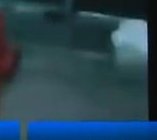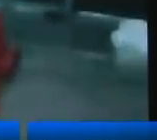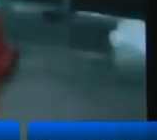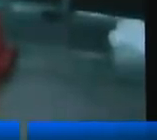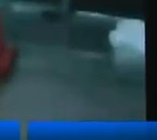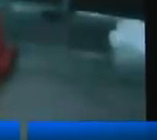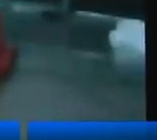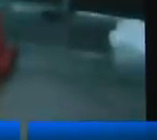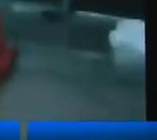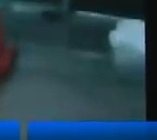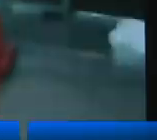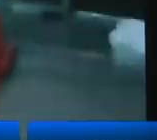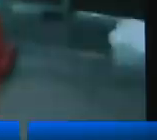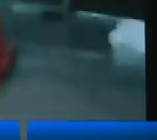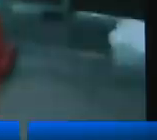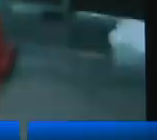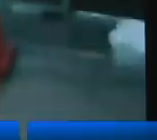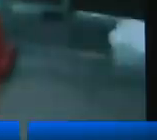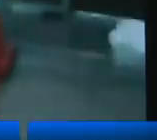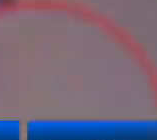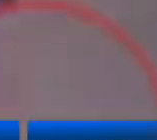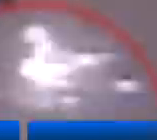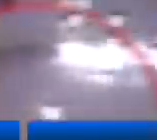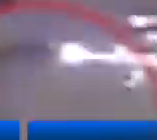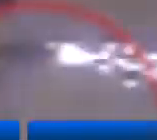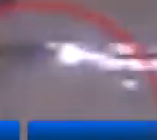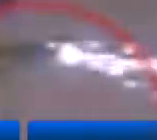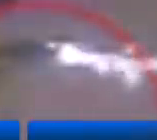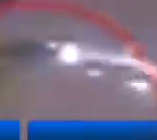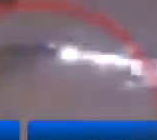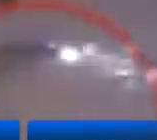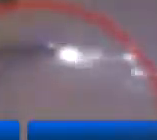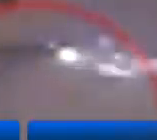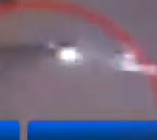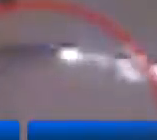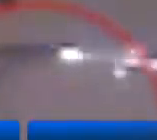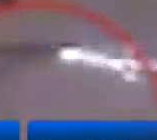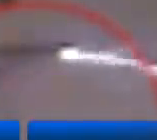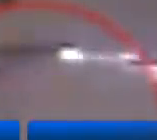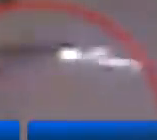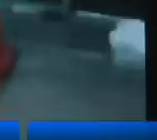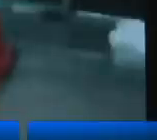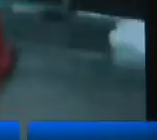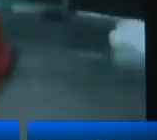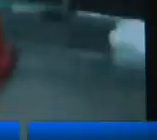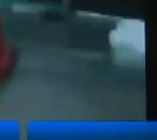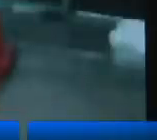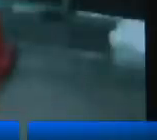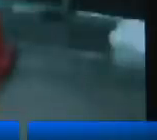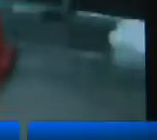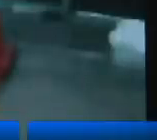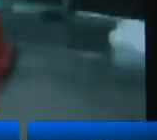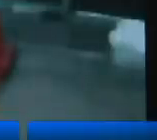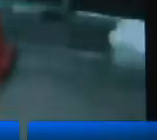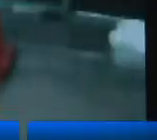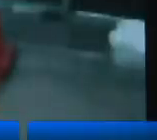del copiloto abrió la puerta y lanzó un artefacto explosivo. Aquí se puede apreciar que estaba encendido. Y con la misma rapidez